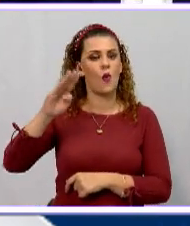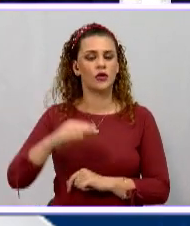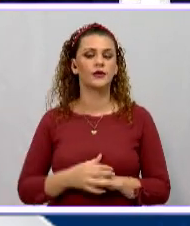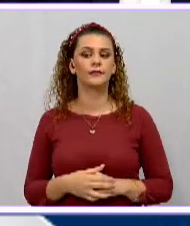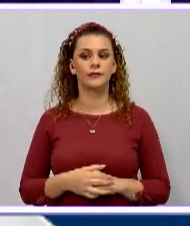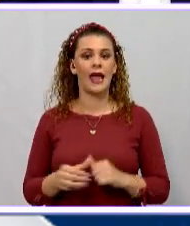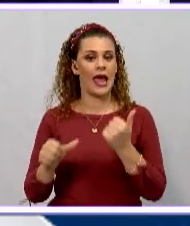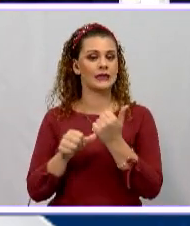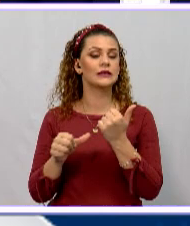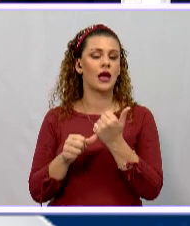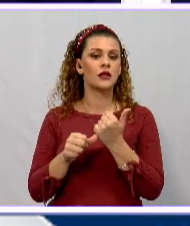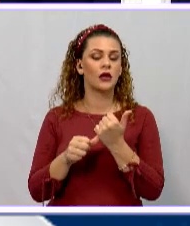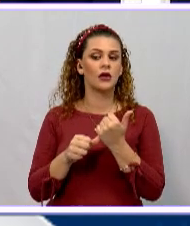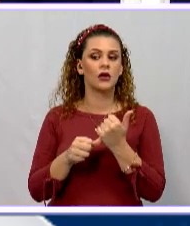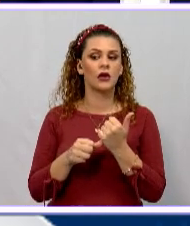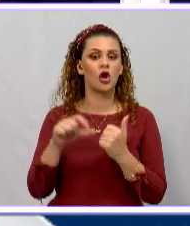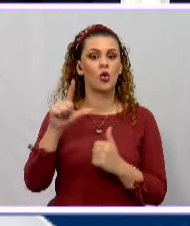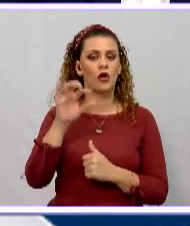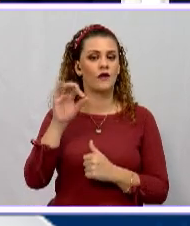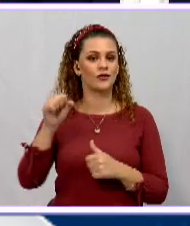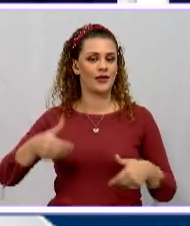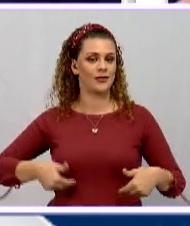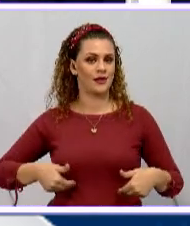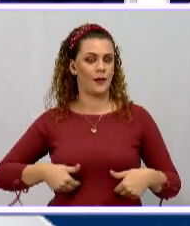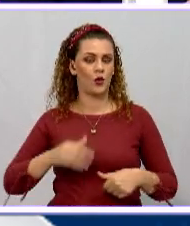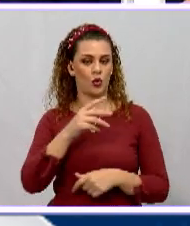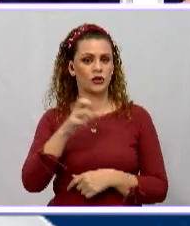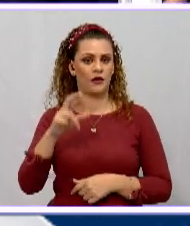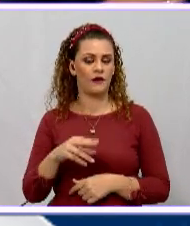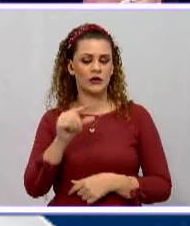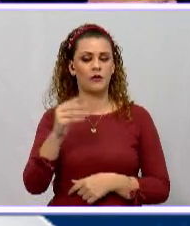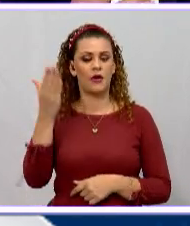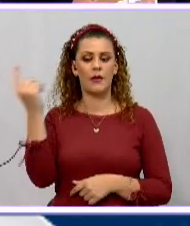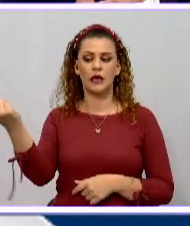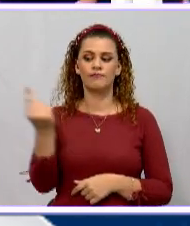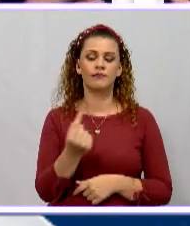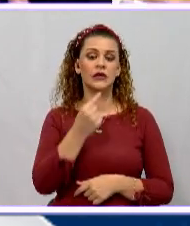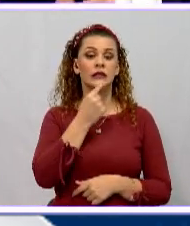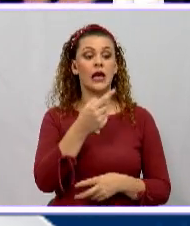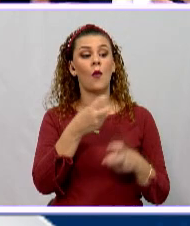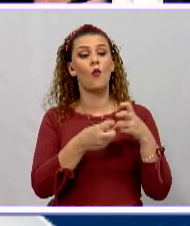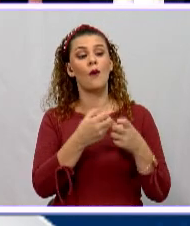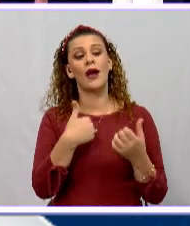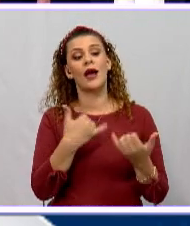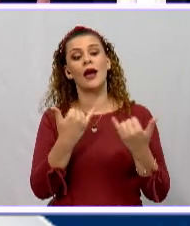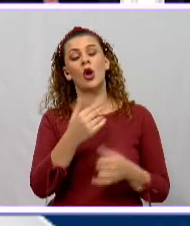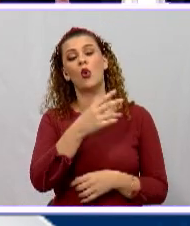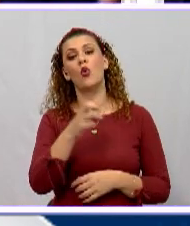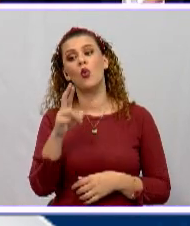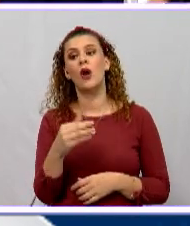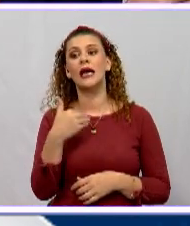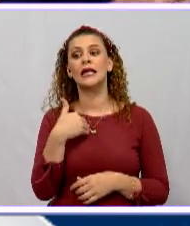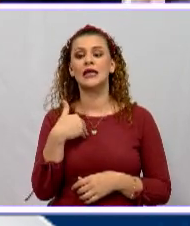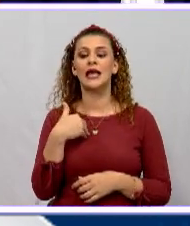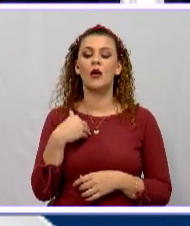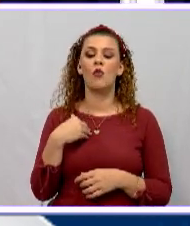el asistente de Don Luis Fernando Suárez creo que fue la semana pasada que él viene y dice el problema que tenemos en Costa Rica es que tenemos